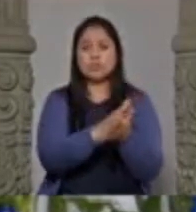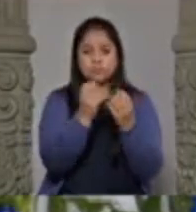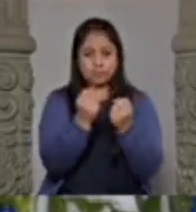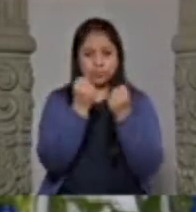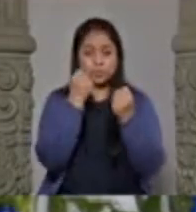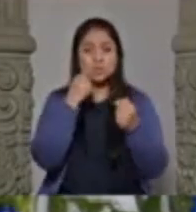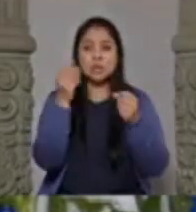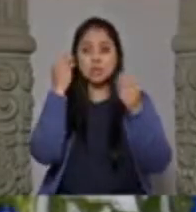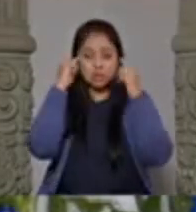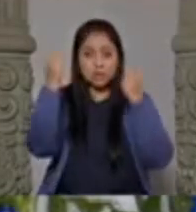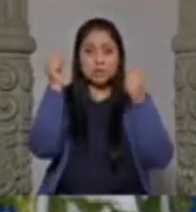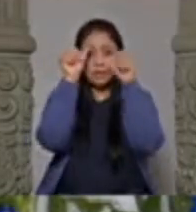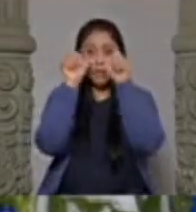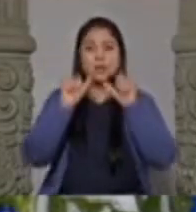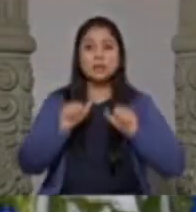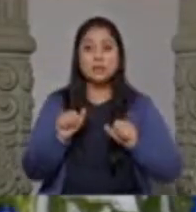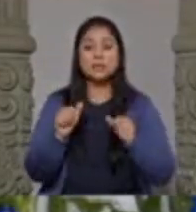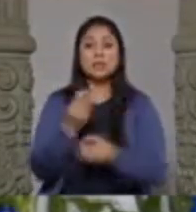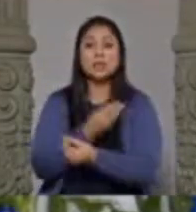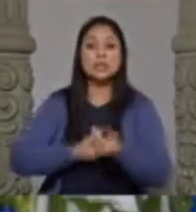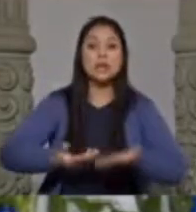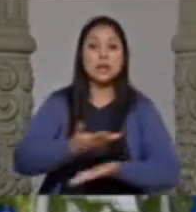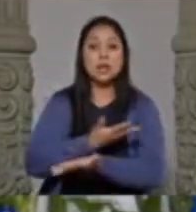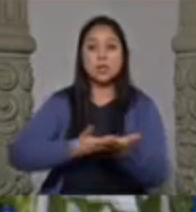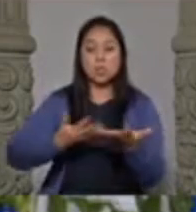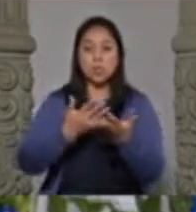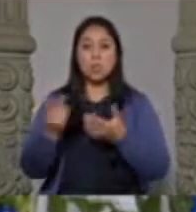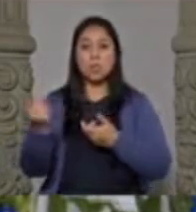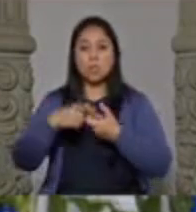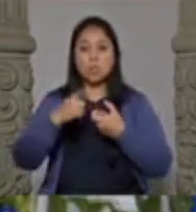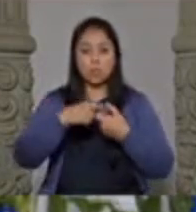del análisis, del diálogo, la concertación